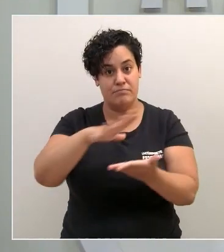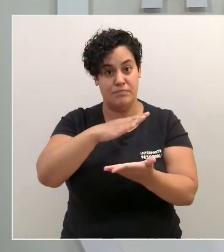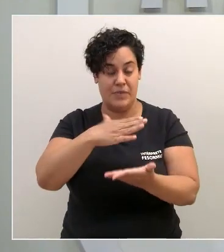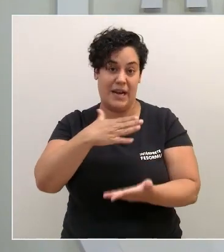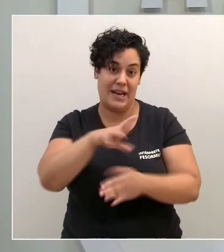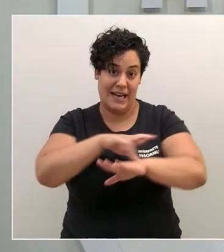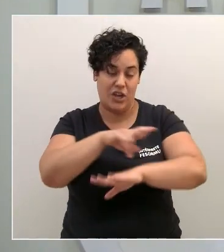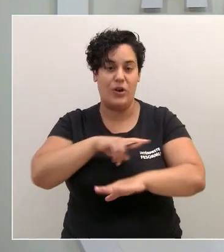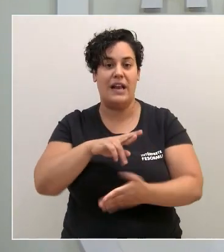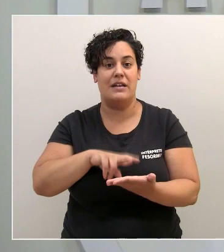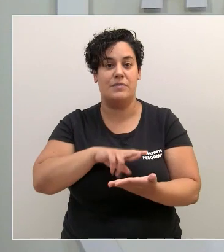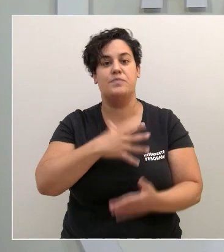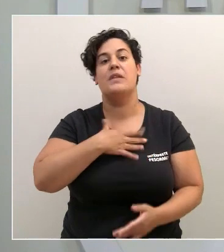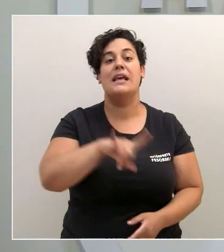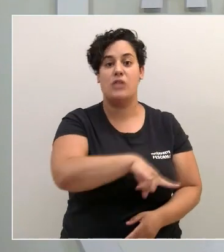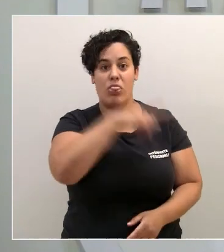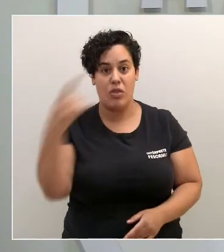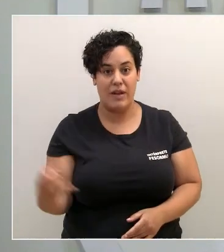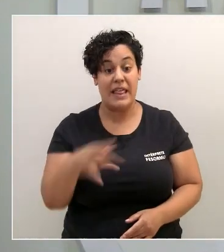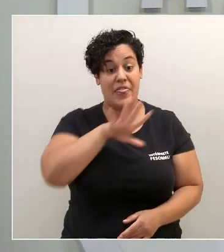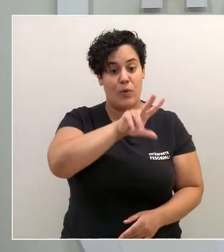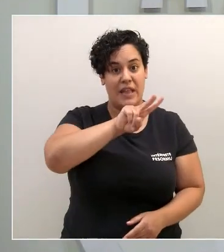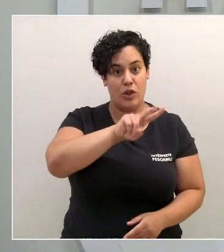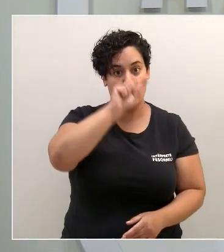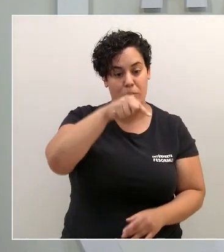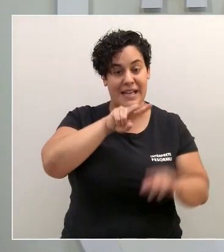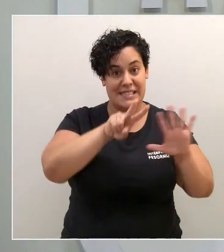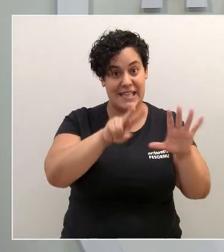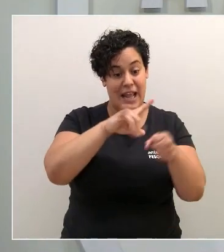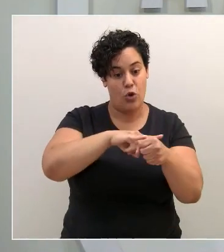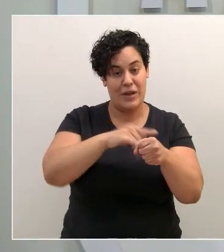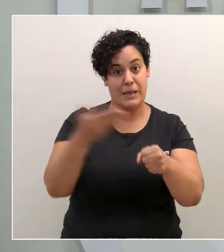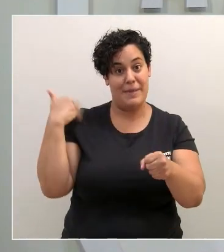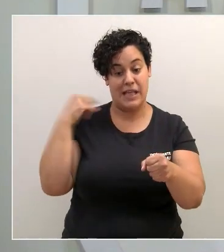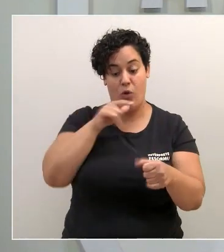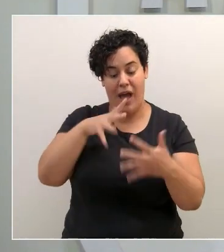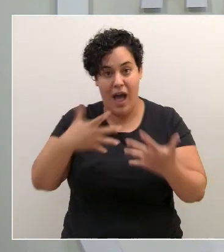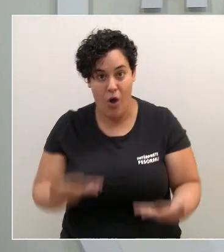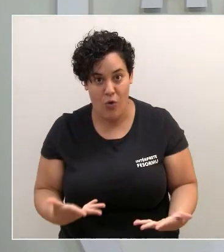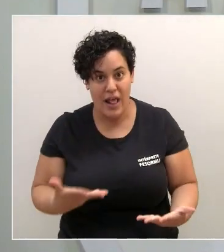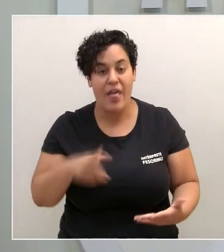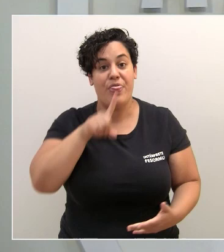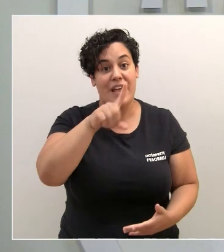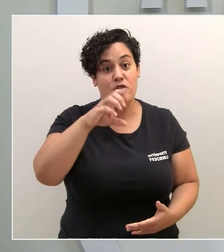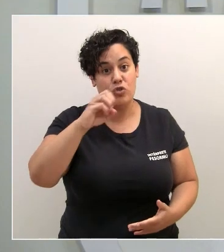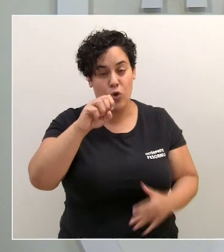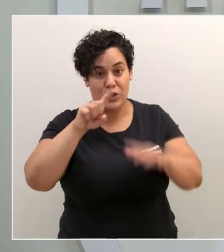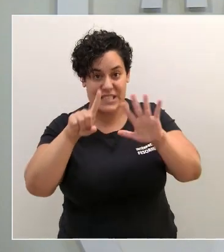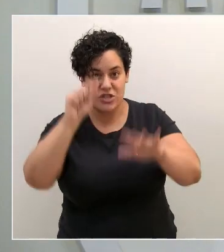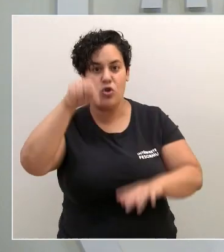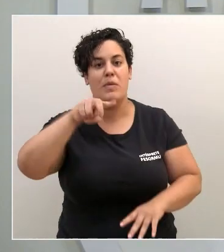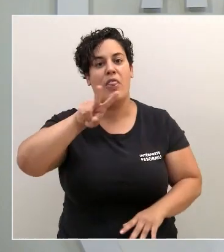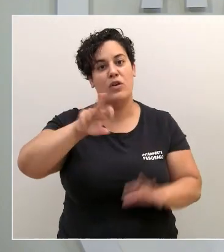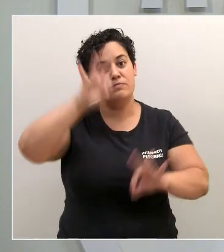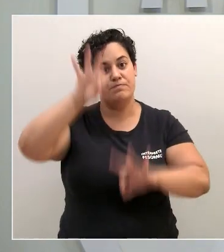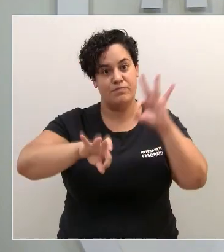semana, pasando de una tasa de 52,7 el pasado lunes a una actual de 106,2 casos a